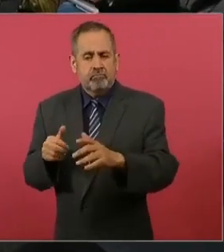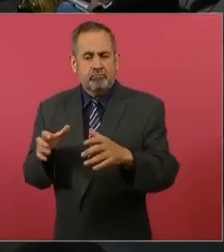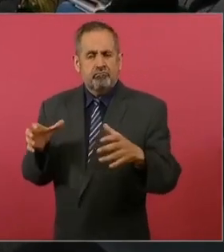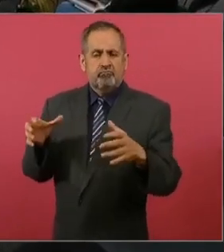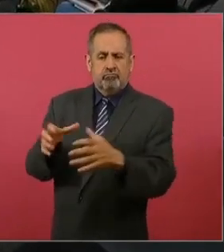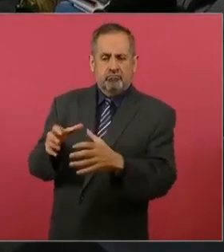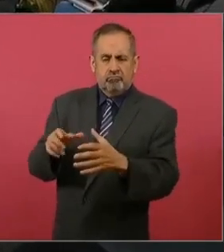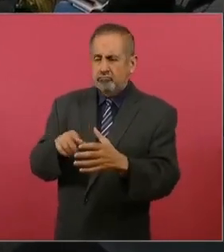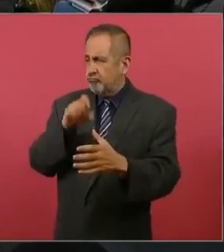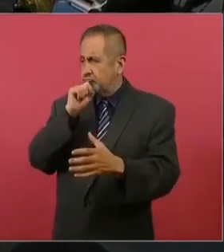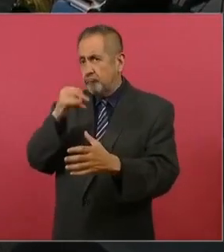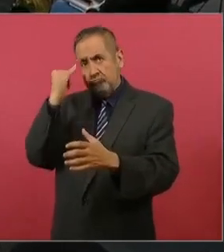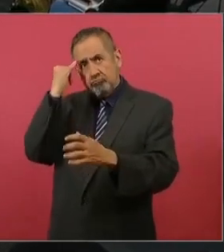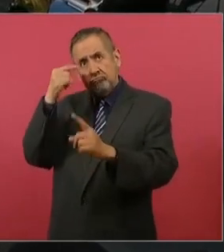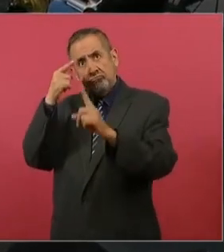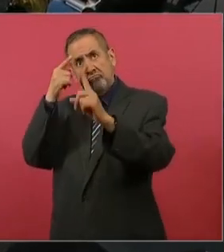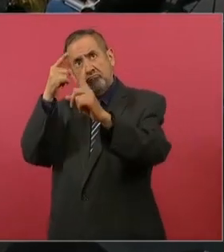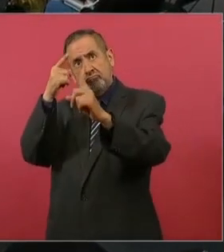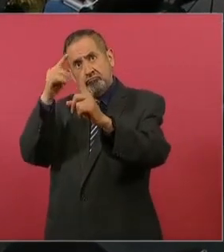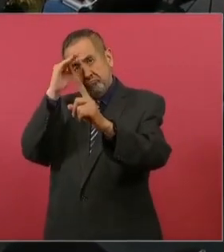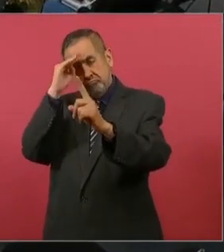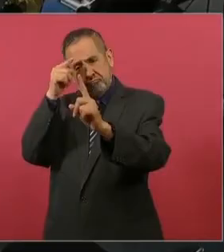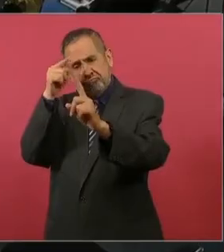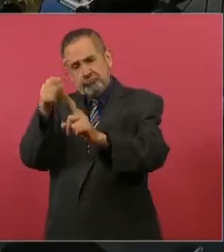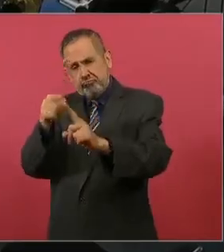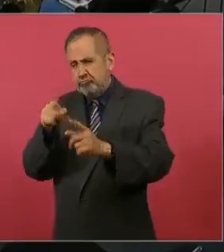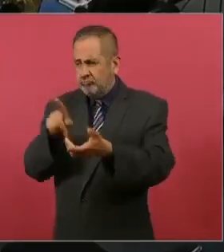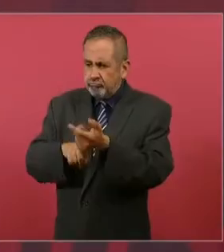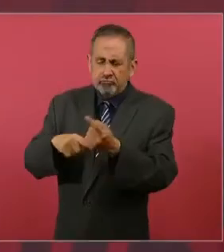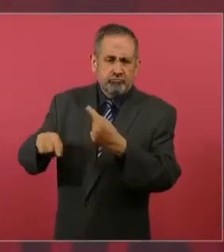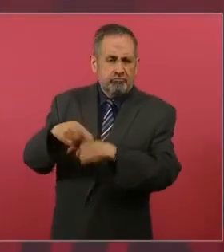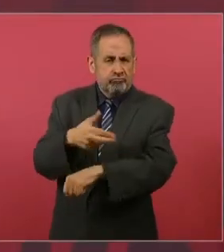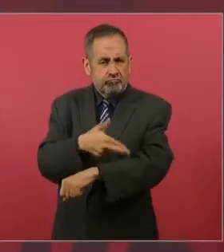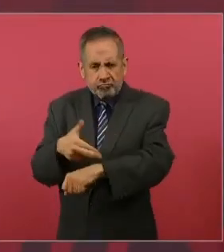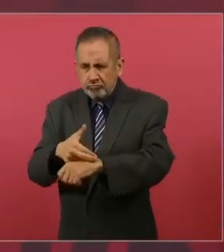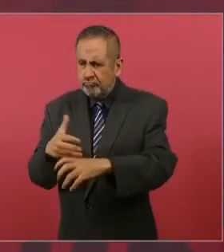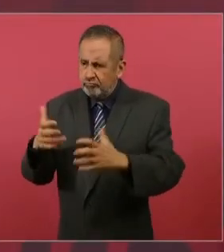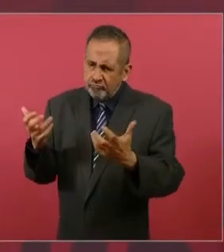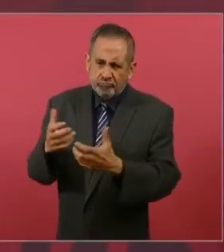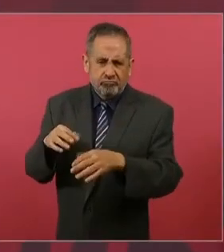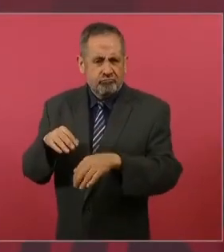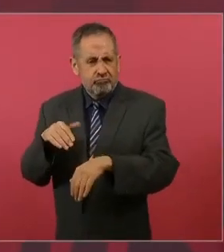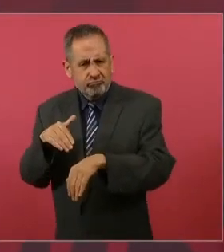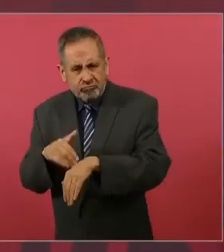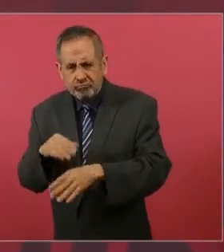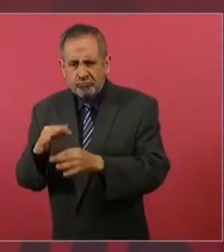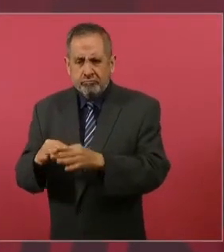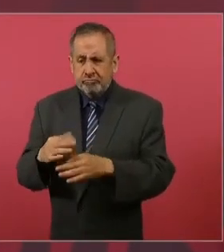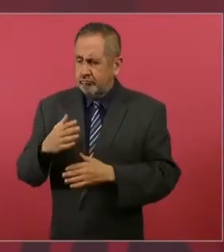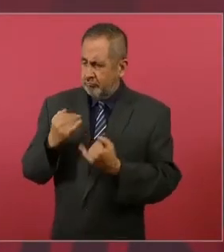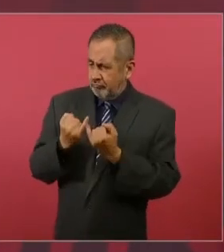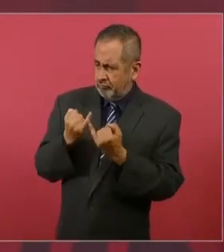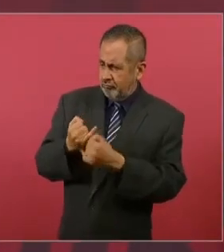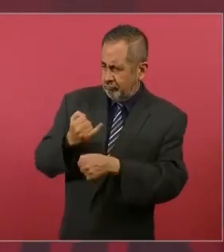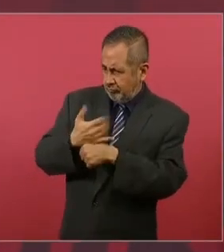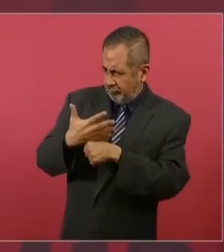del pensamiento y de las acciones que estamos llevando a